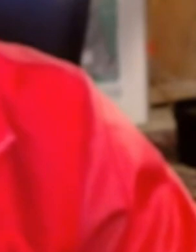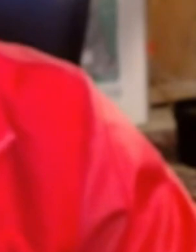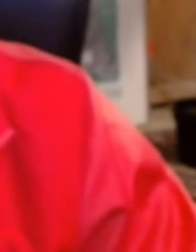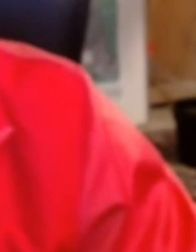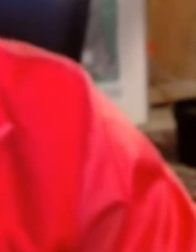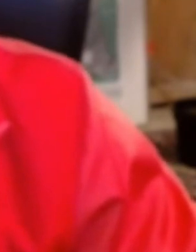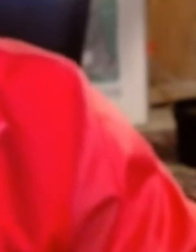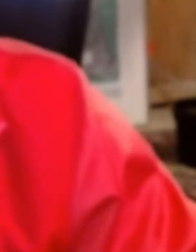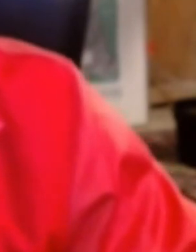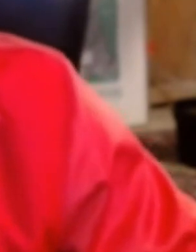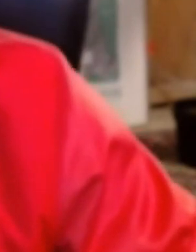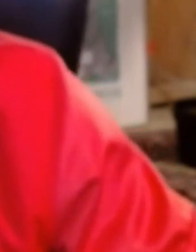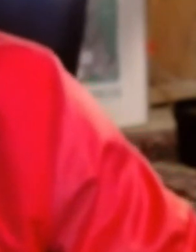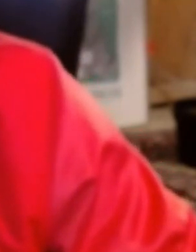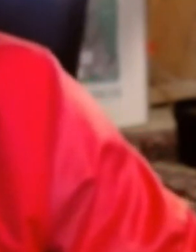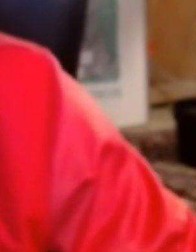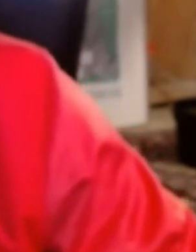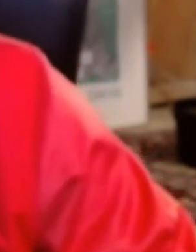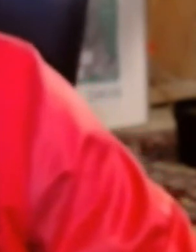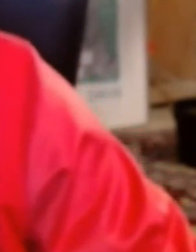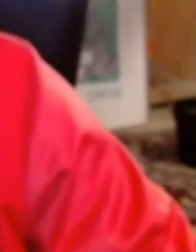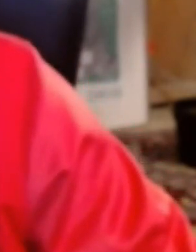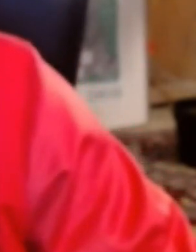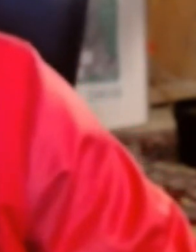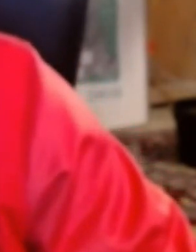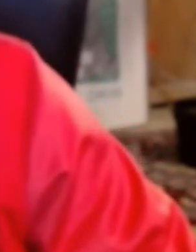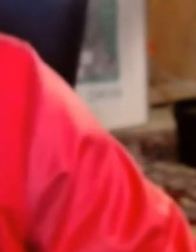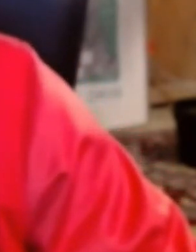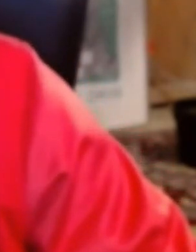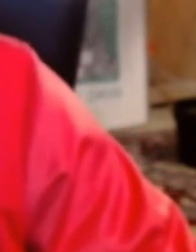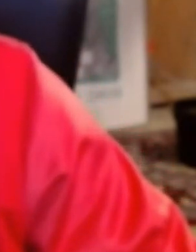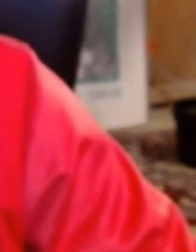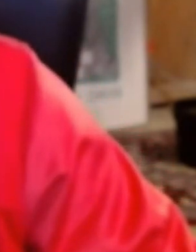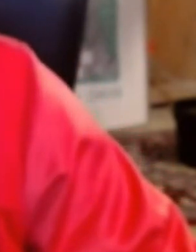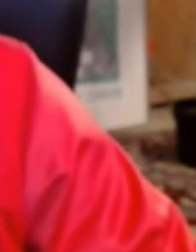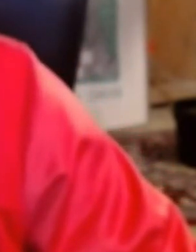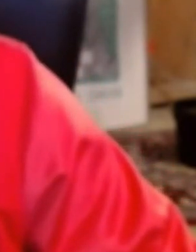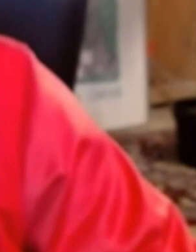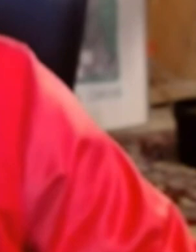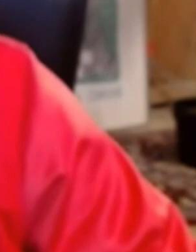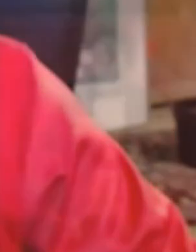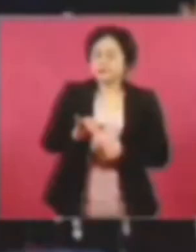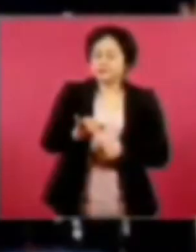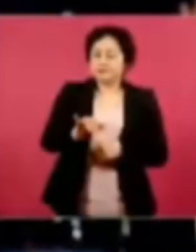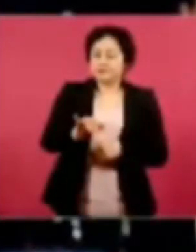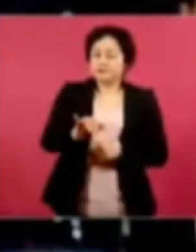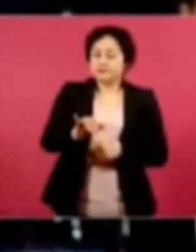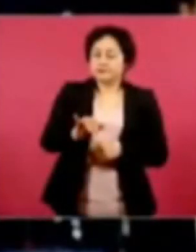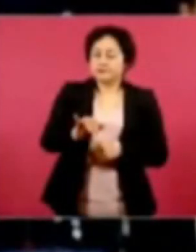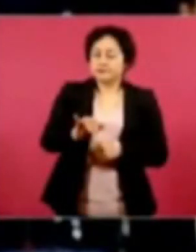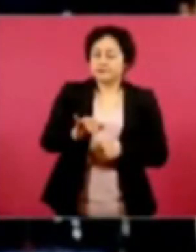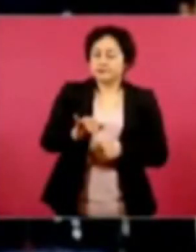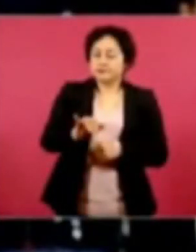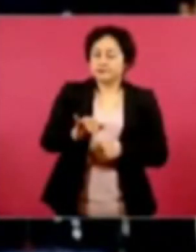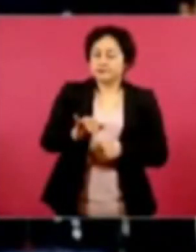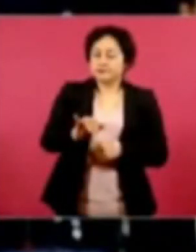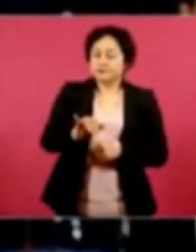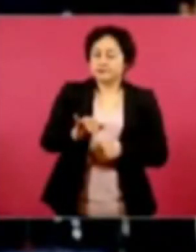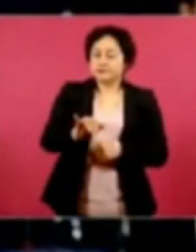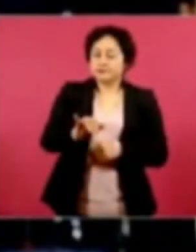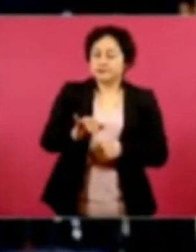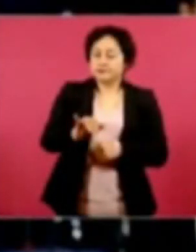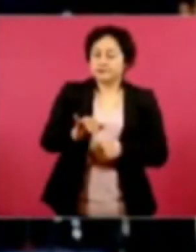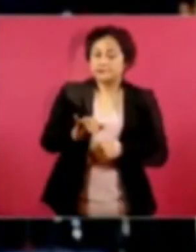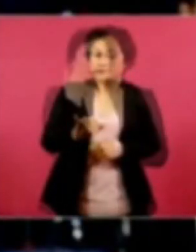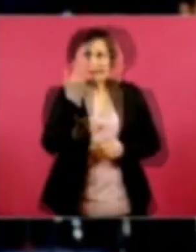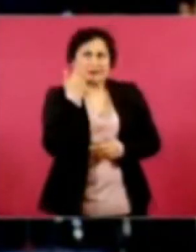fentanilo. Ramos sigue intentando acusar a López Obrador y pegarle aquí y allá, pero López Obrador le comenta que de todas